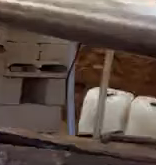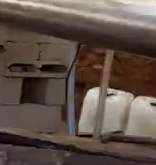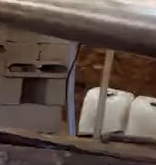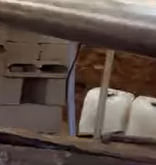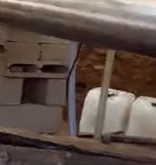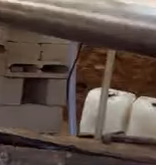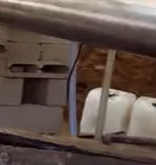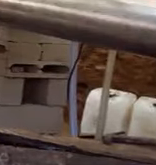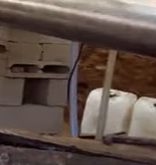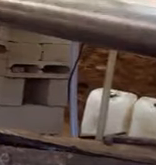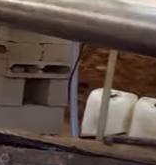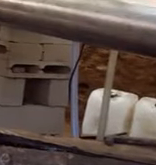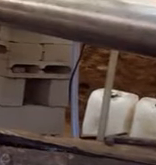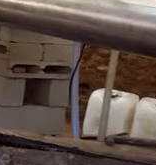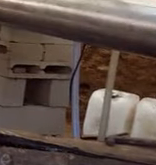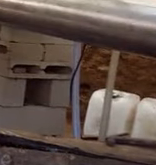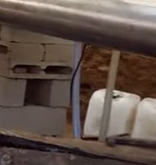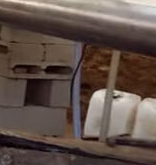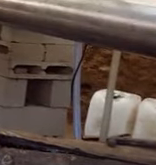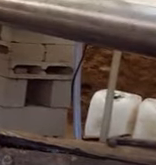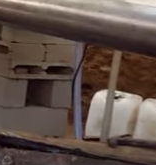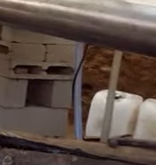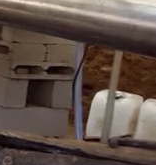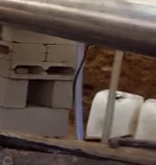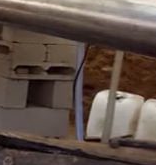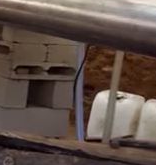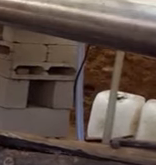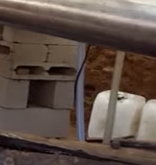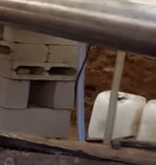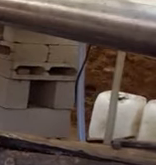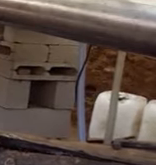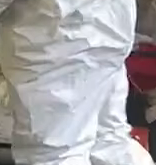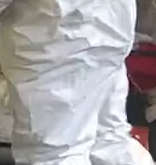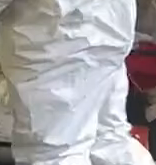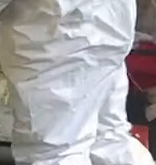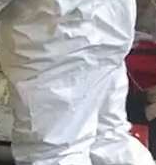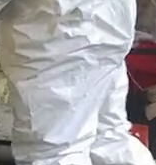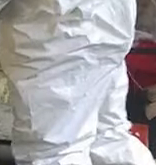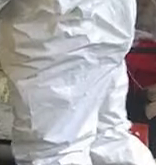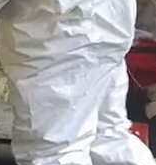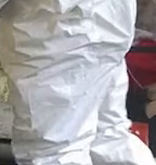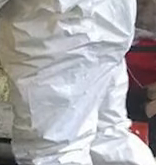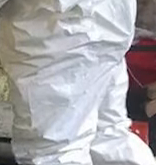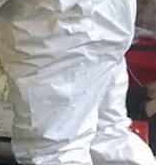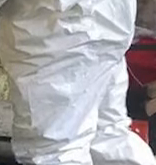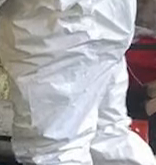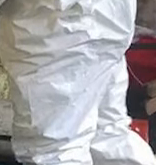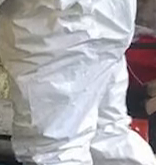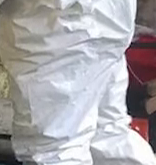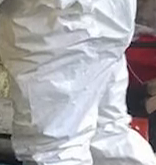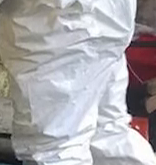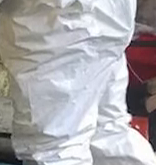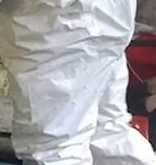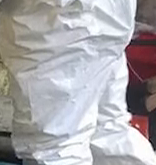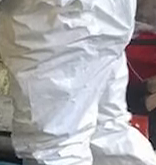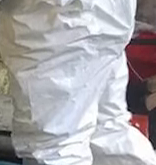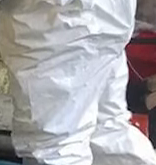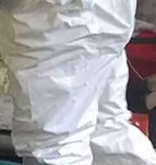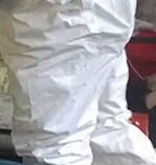143%. Lo anterior ha significado una afectación económica de más de 1 billón de pesos a